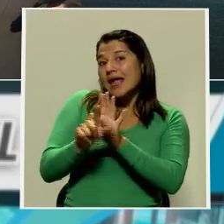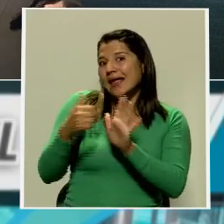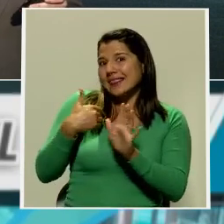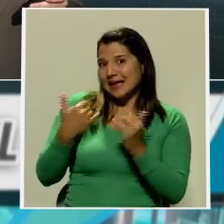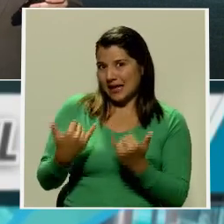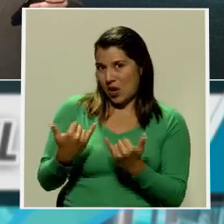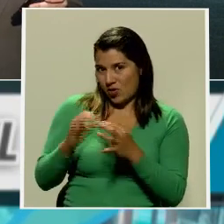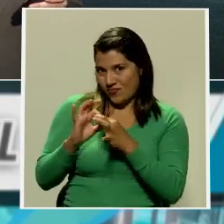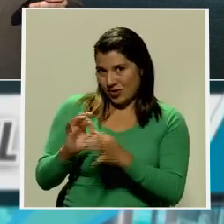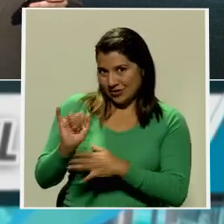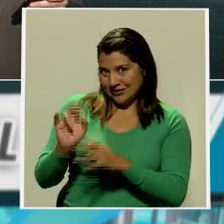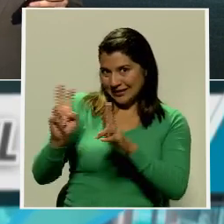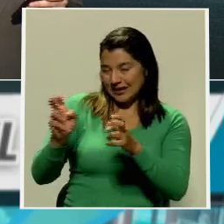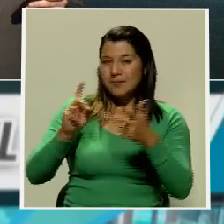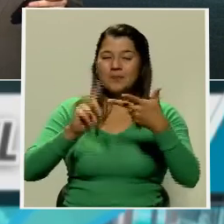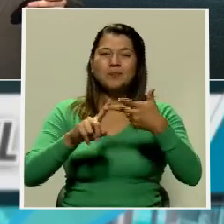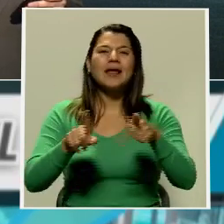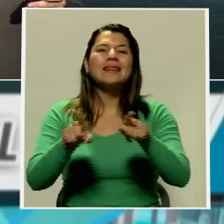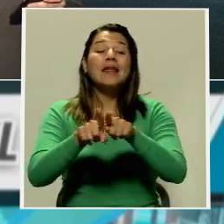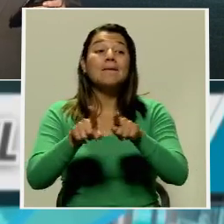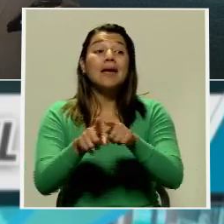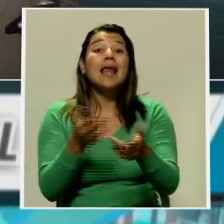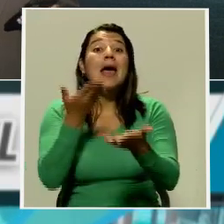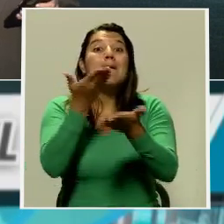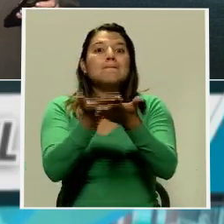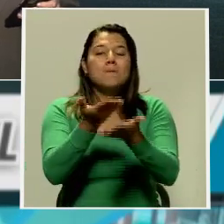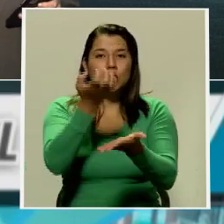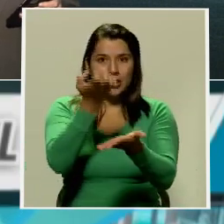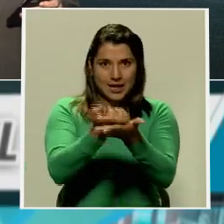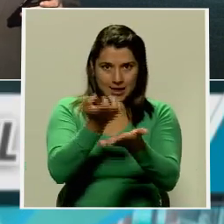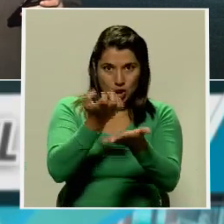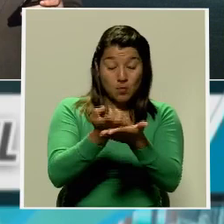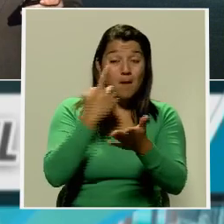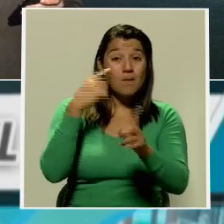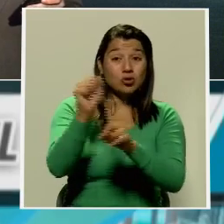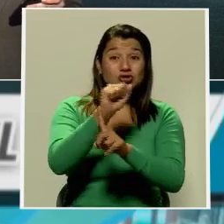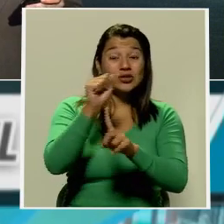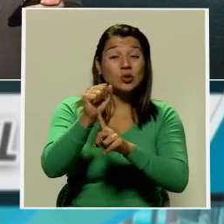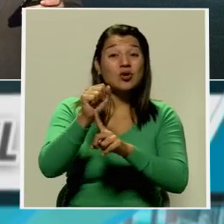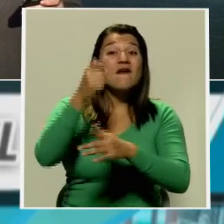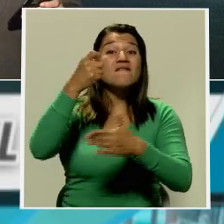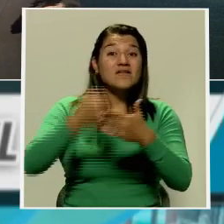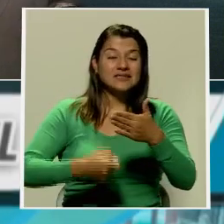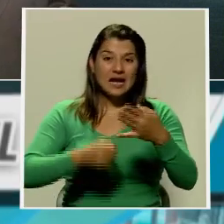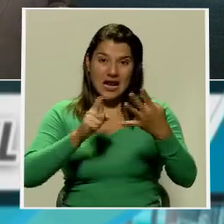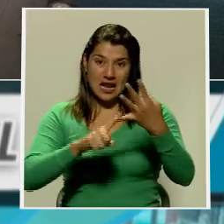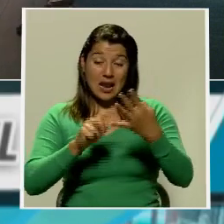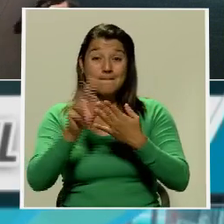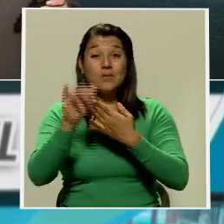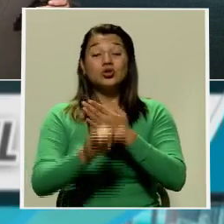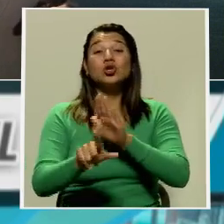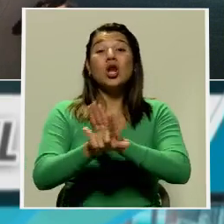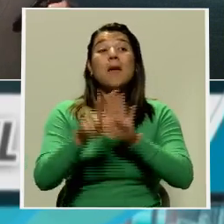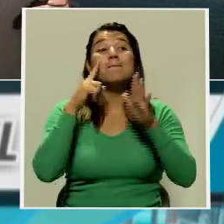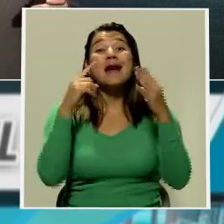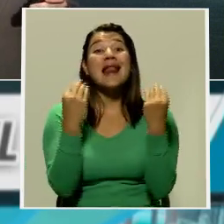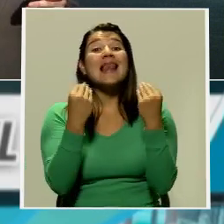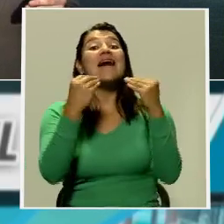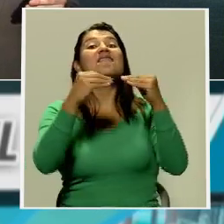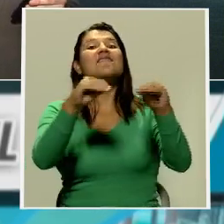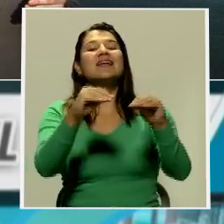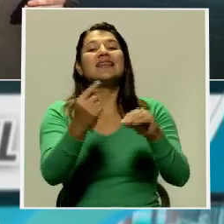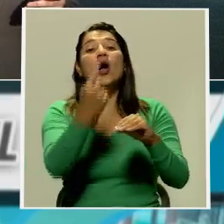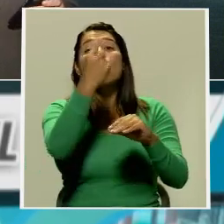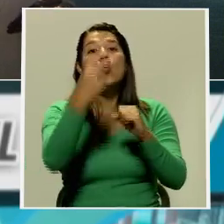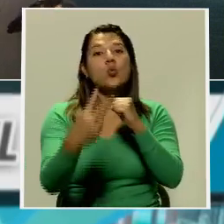proyecto para el aporte económico en las empresas del Estado ante la situación fiscal. El proyecto de ley para la venta una única vez